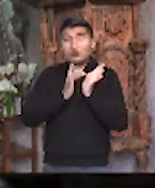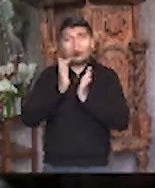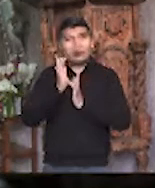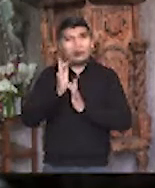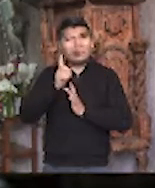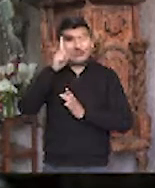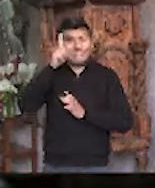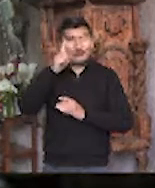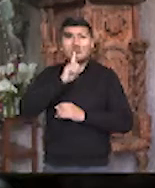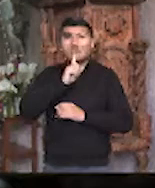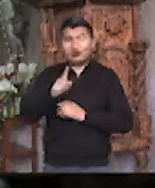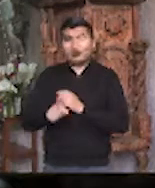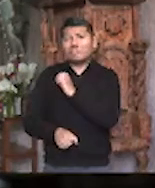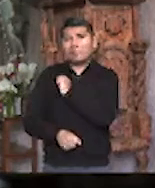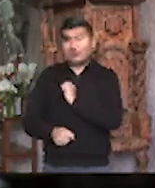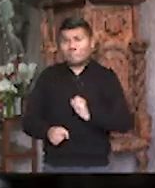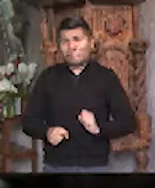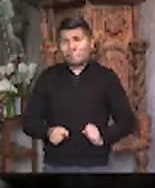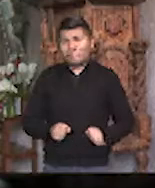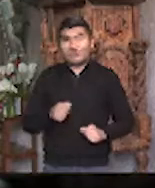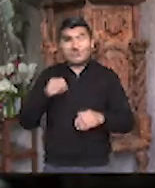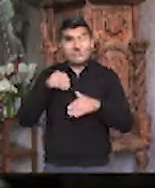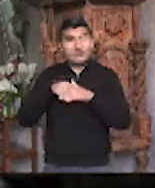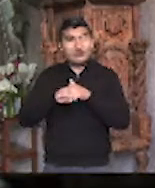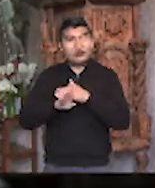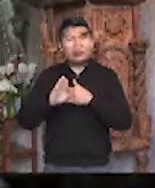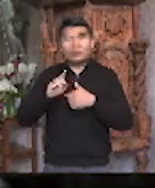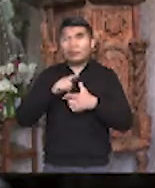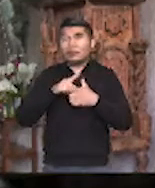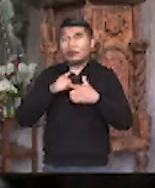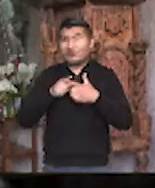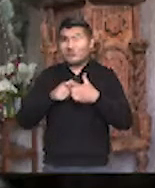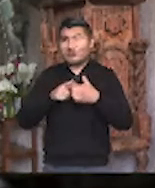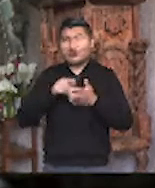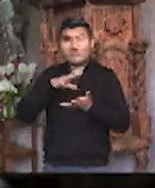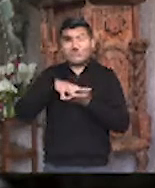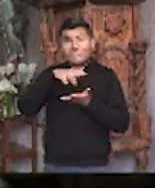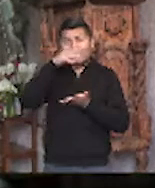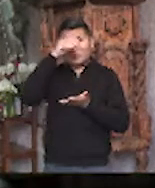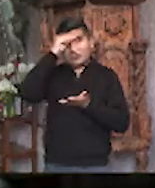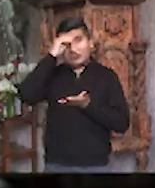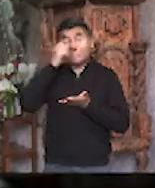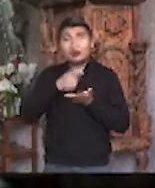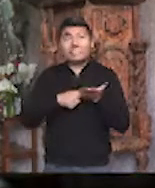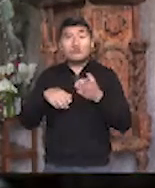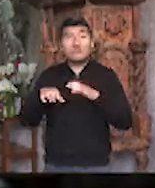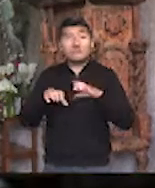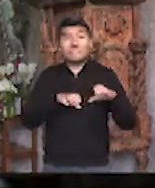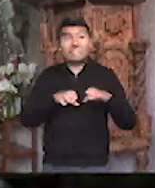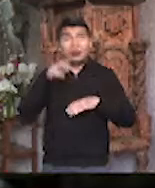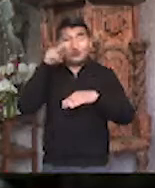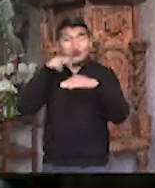señor entremos entonces a la enseñanza que hace el